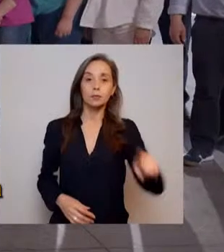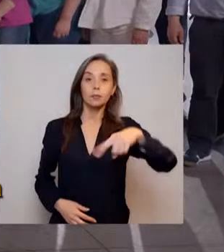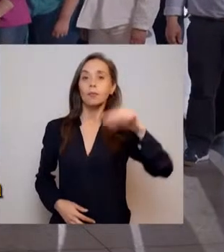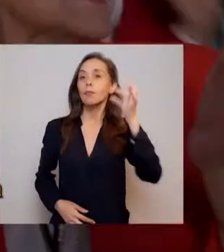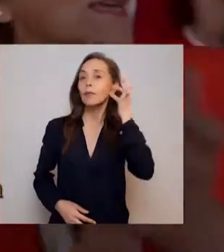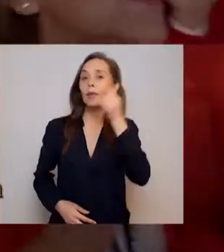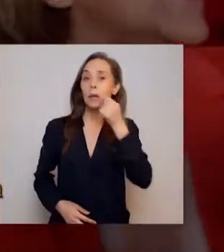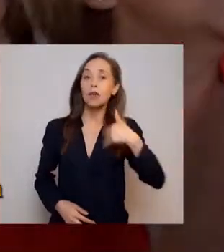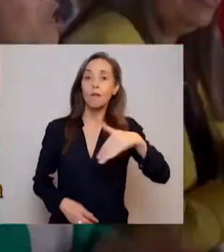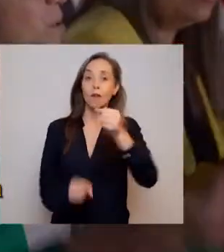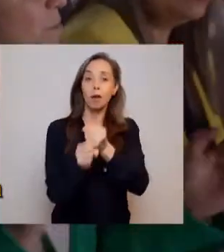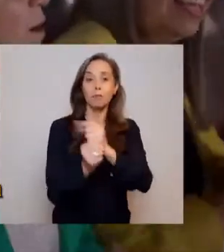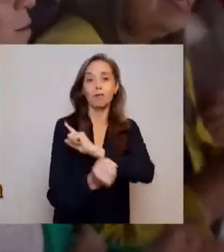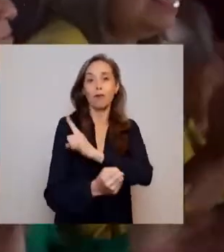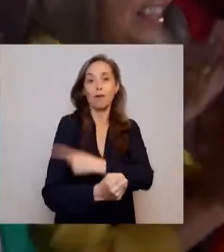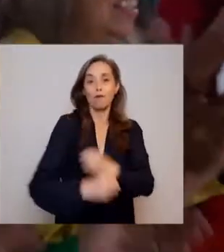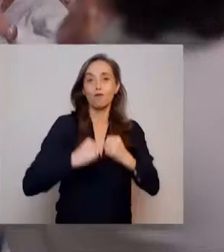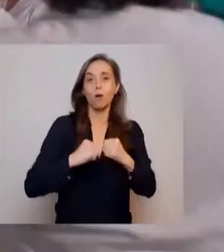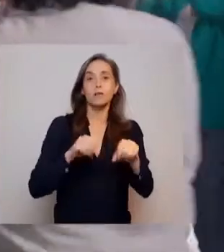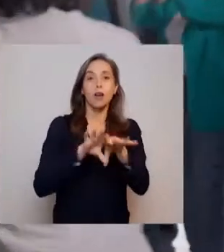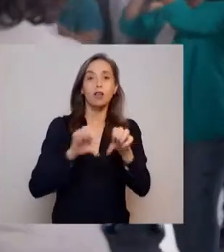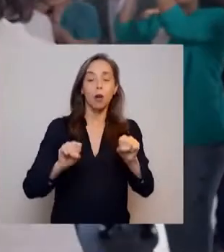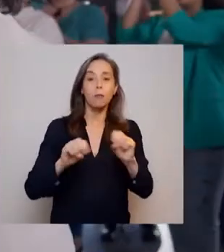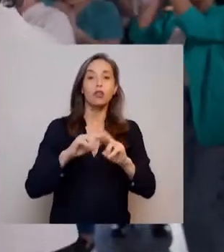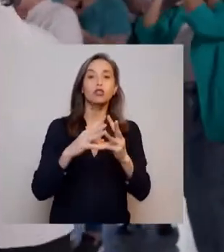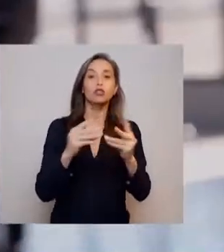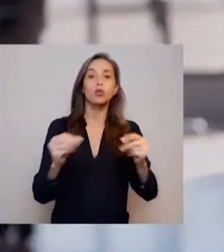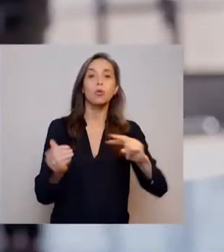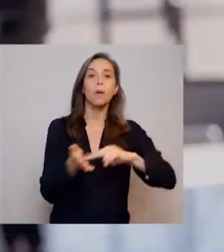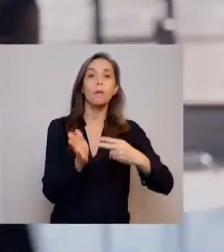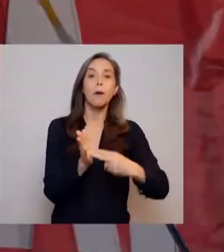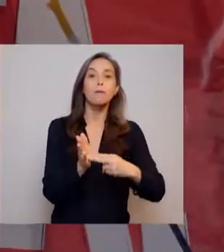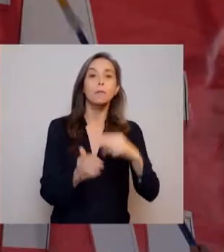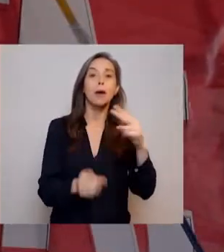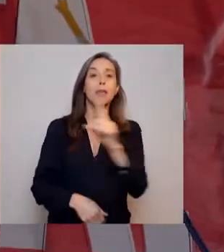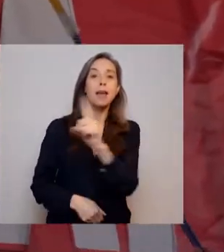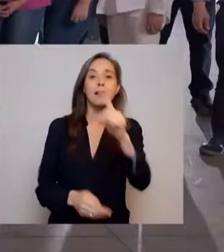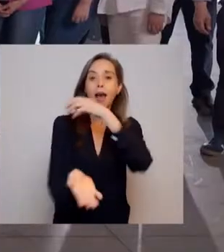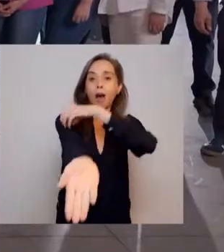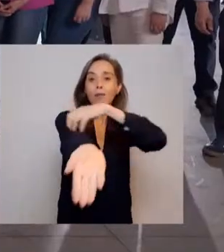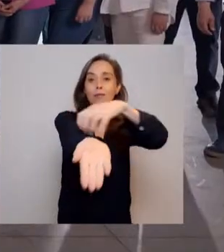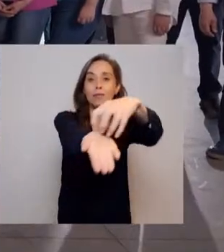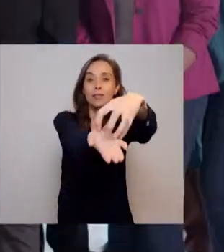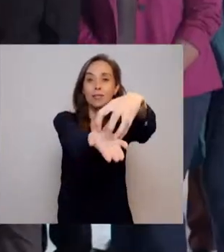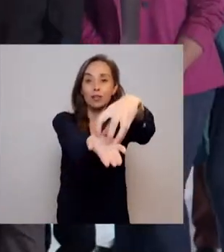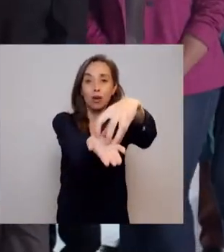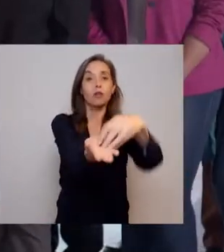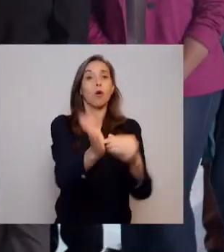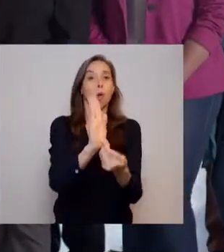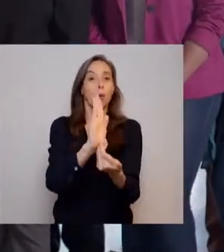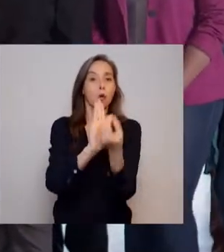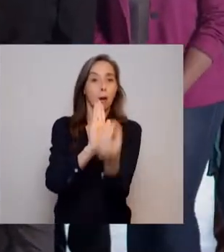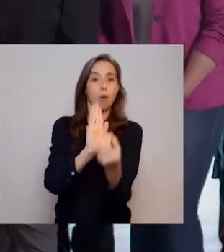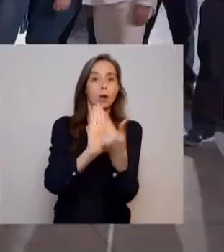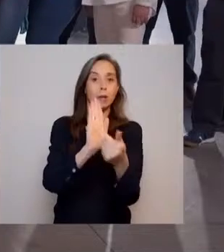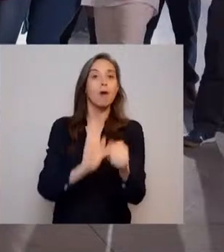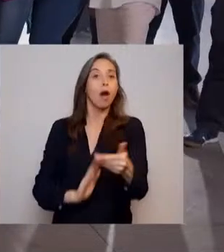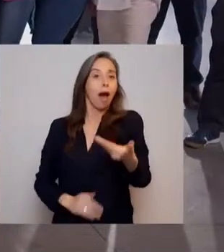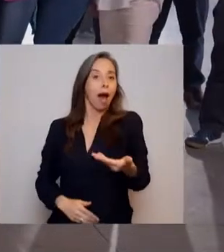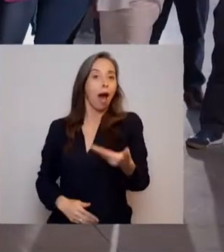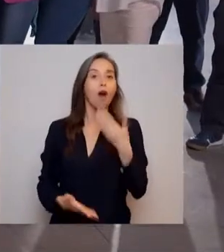a ellas y ellos van a trabajar con fuerza y compromiso para solucionar los problemas en cada una de sus regiones es una buena